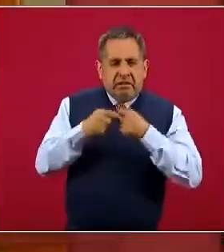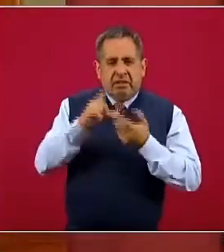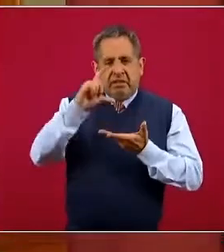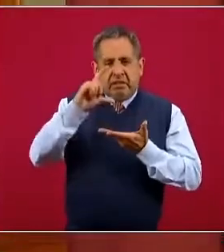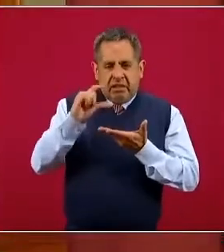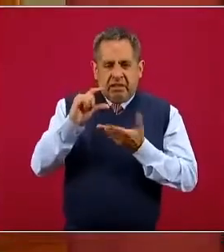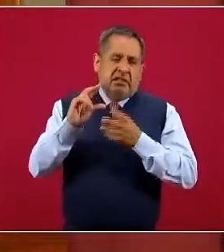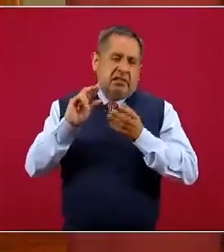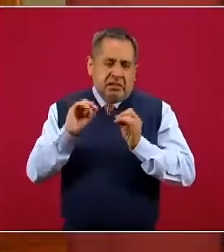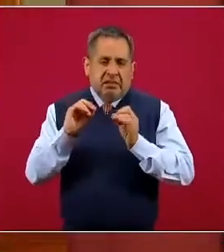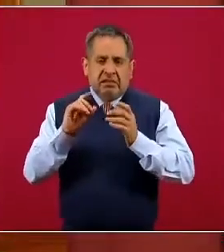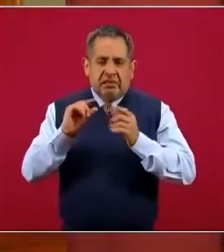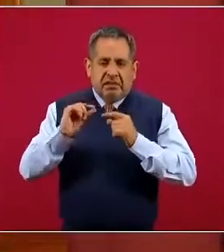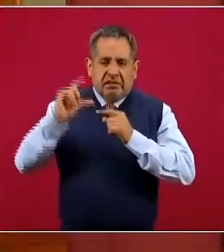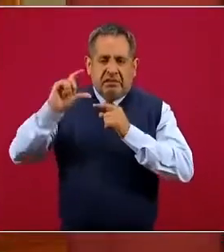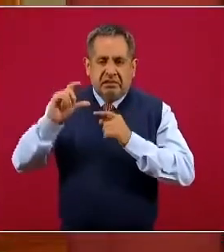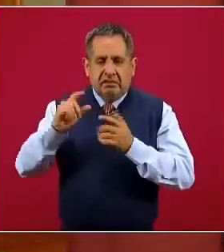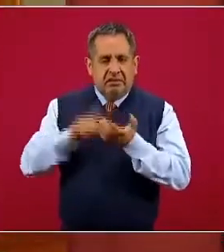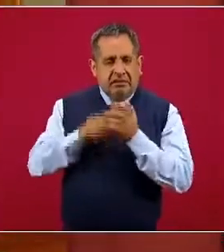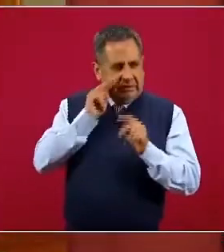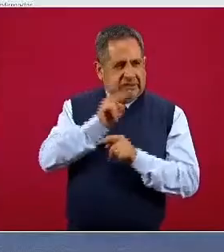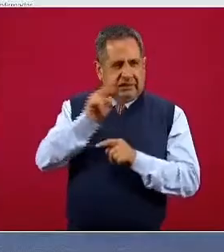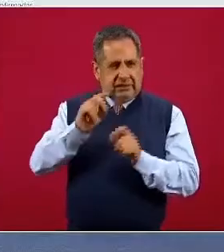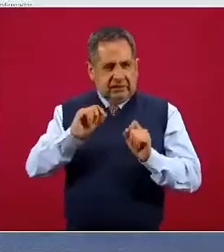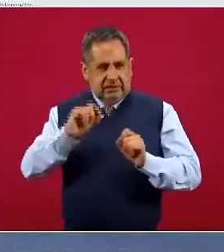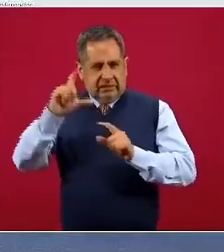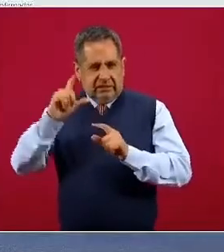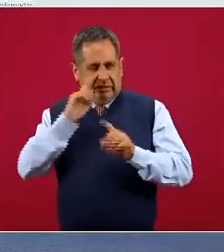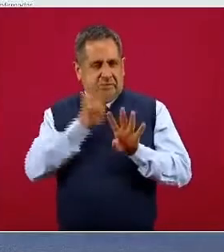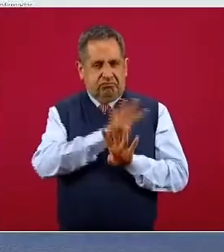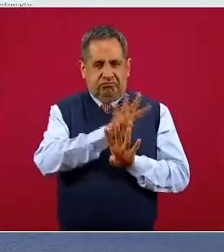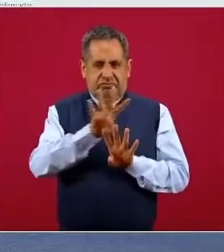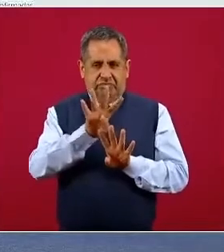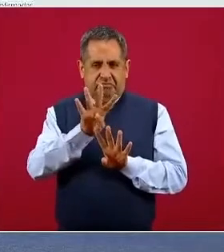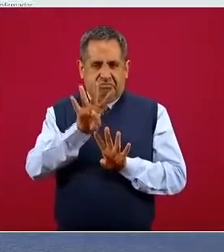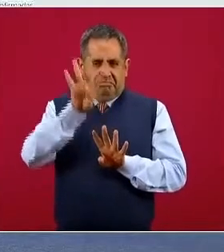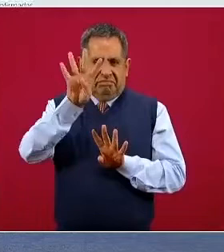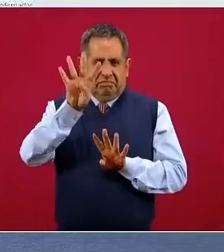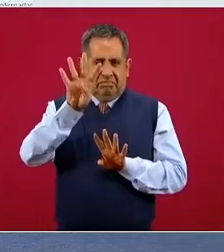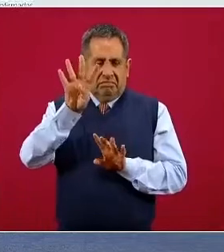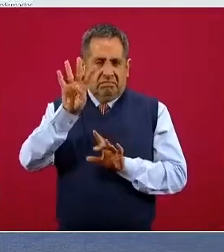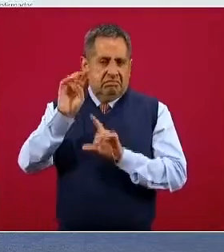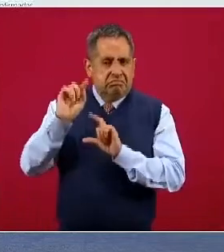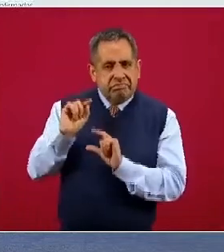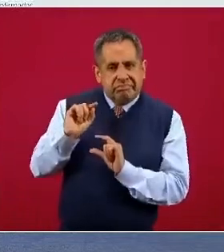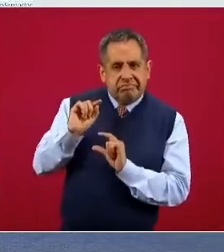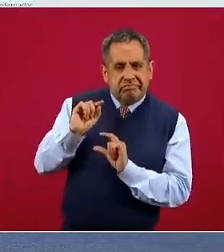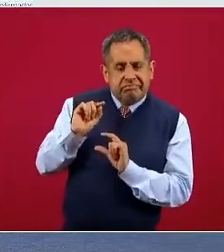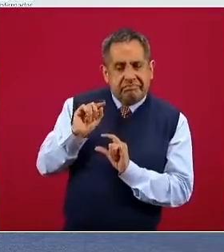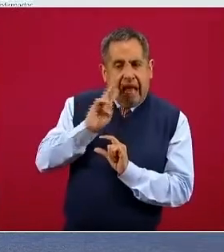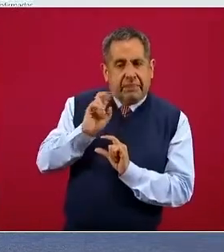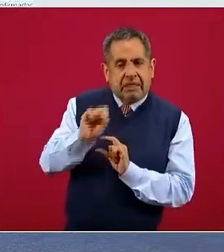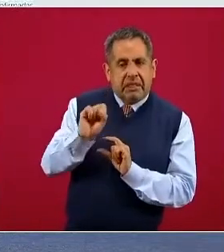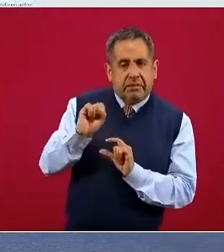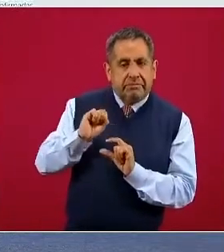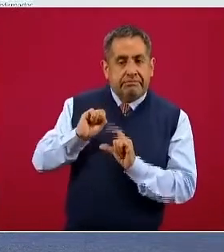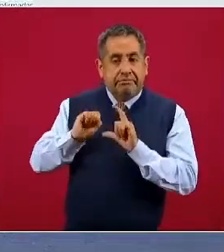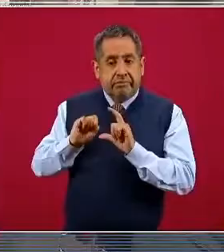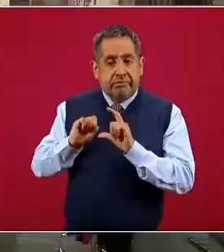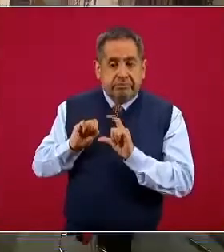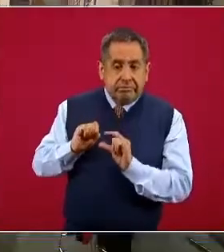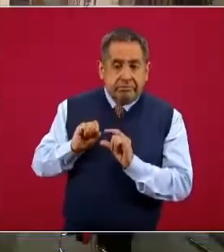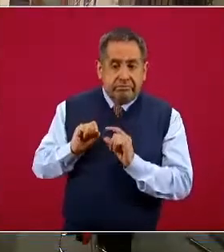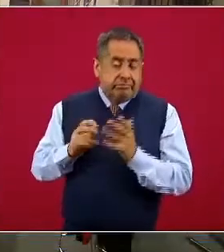un incremento en relación a lo que hemos visto también en el comportamiento de la curva de color naranja. Veamos la